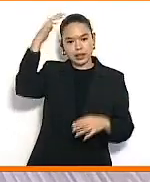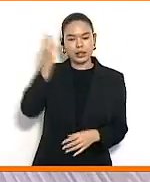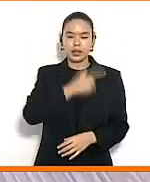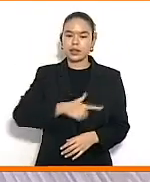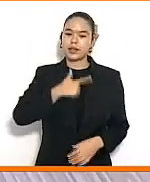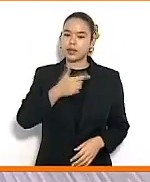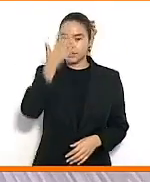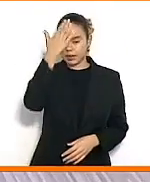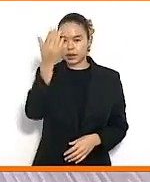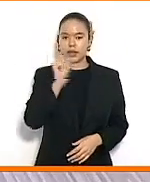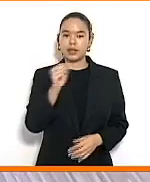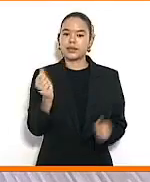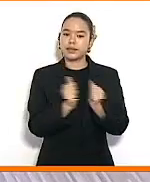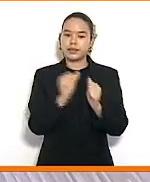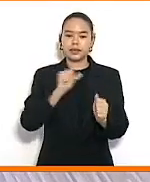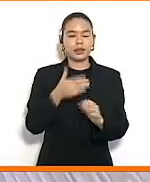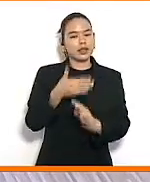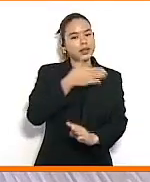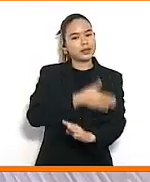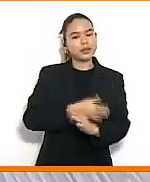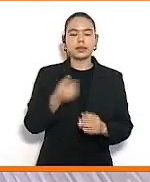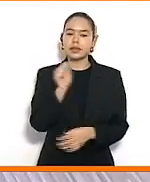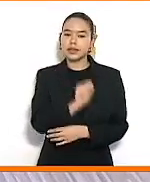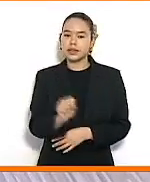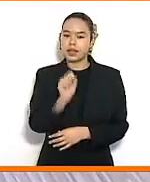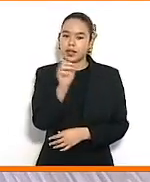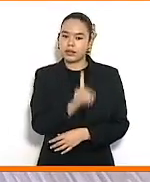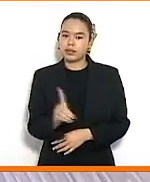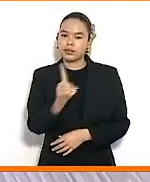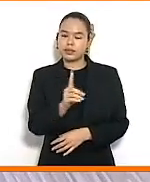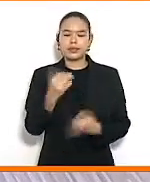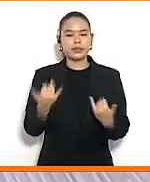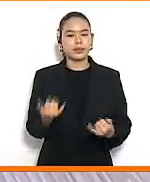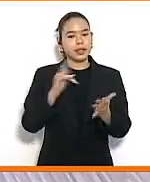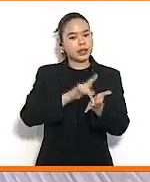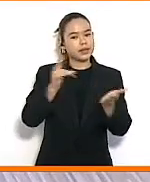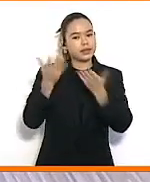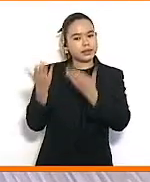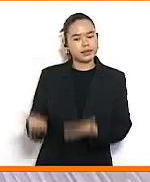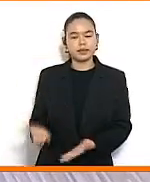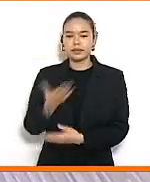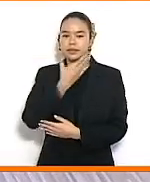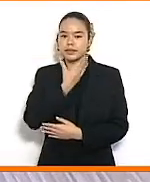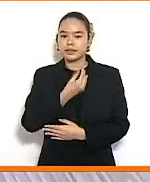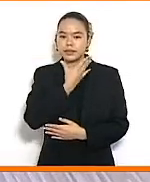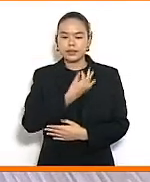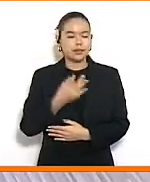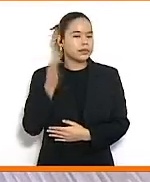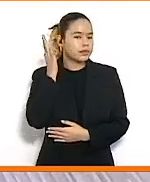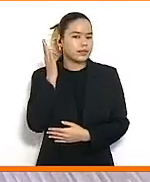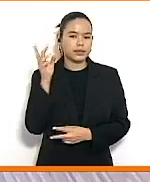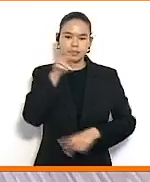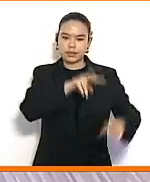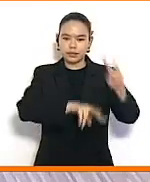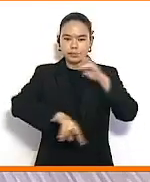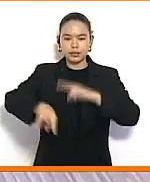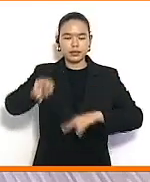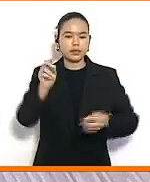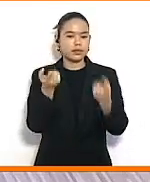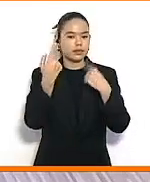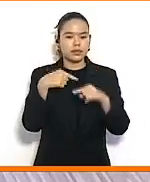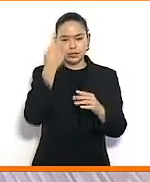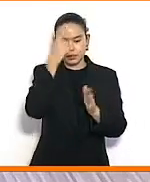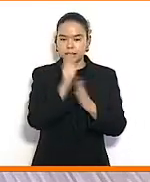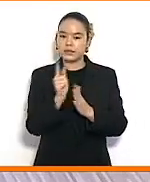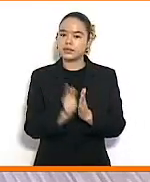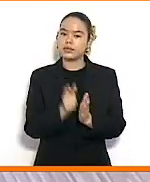estarte acompañando en esta antesala de fin de semana. Y queremos agradecer la compañía de nuestra auditora y nuestro notario, quienes están para